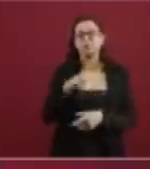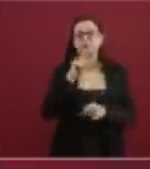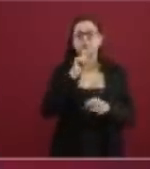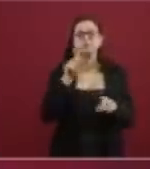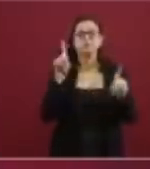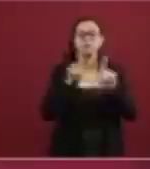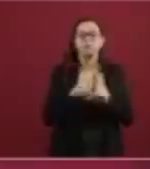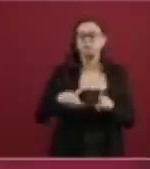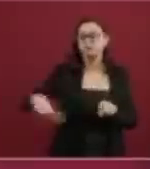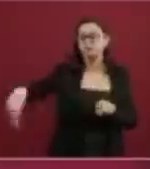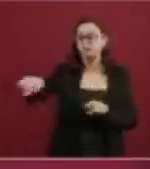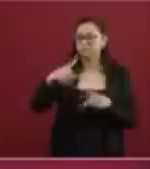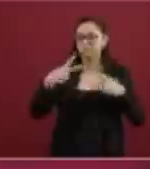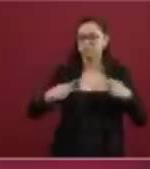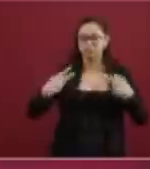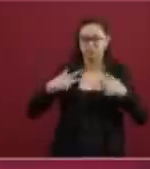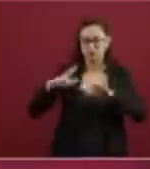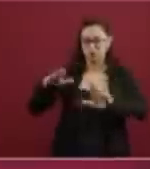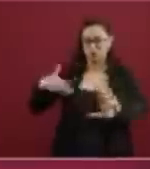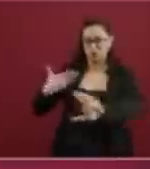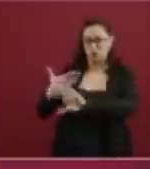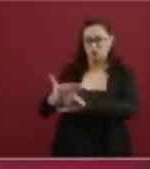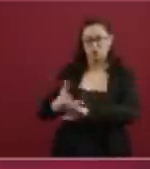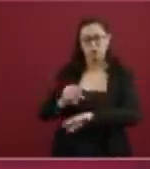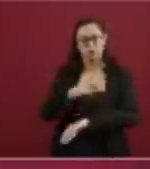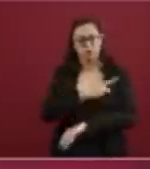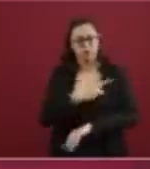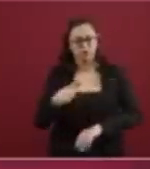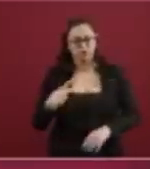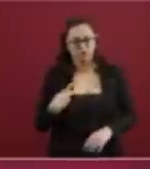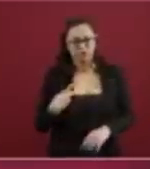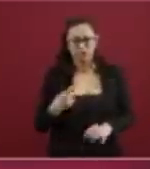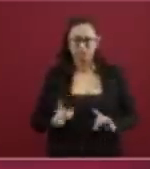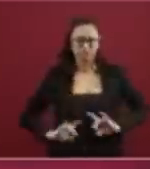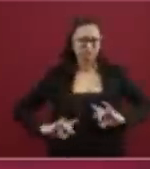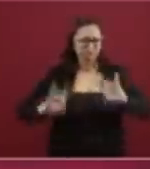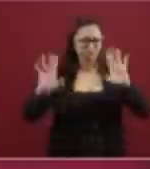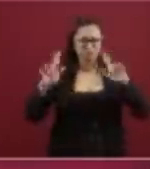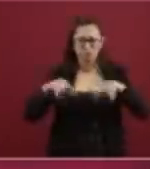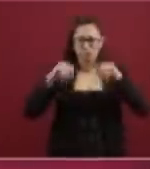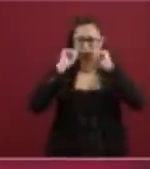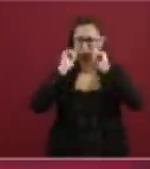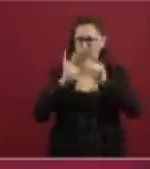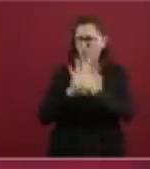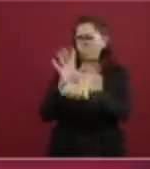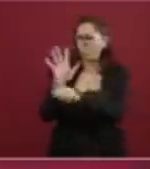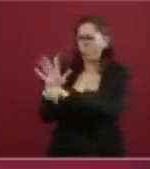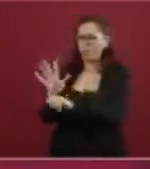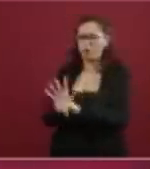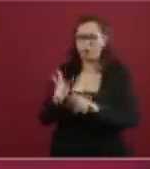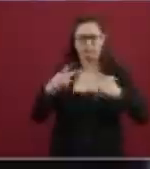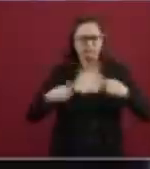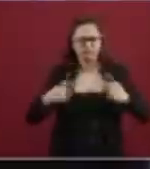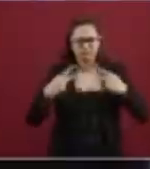las personas, de cualquier persona, no